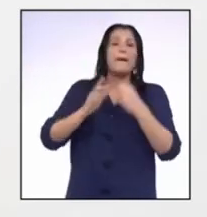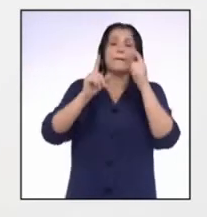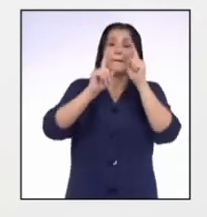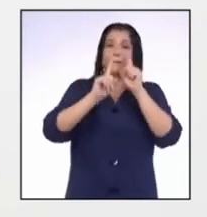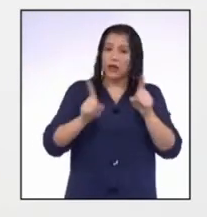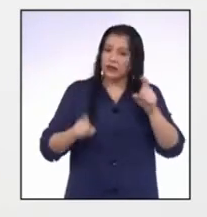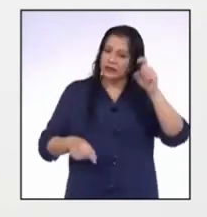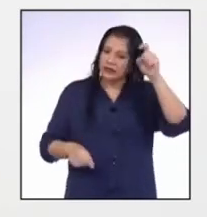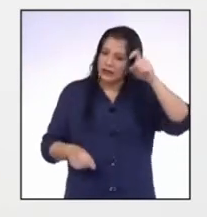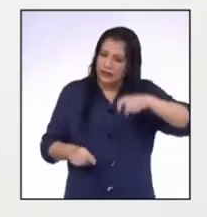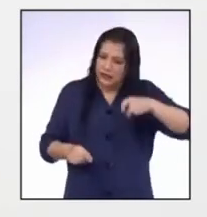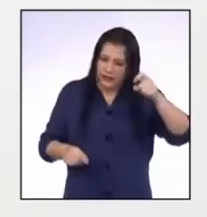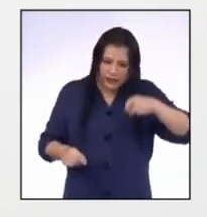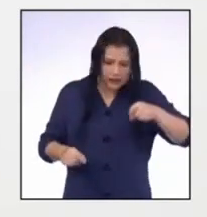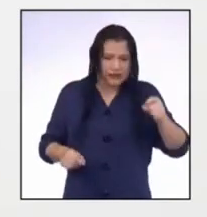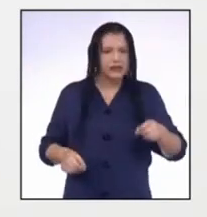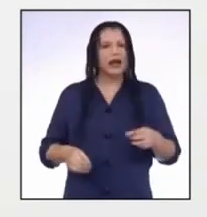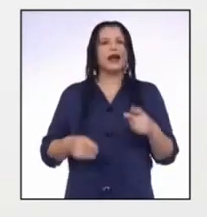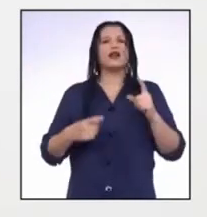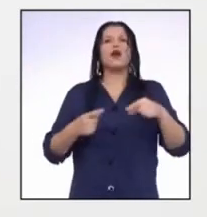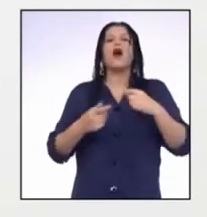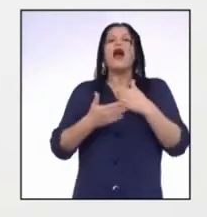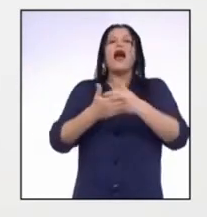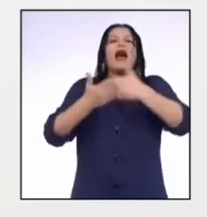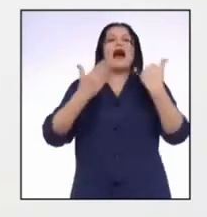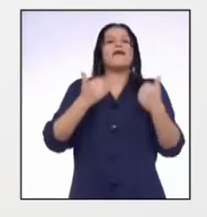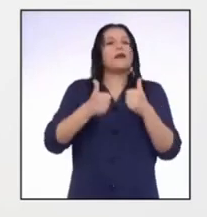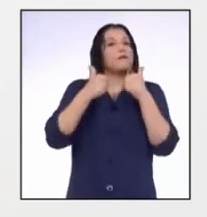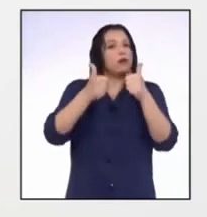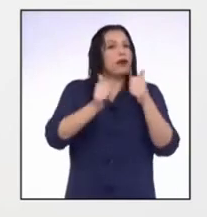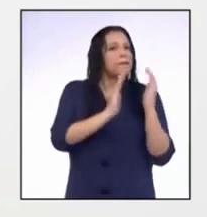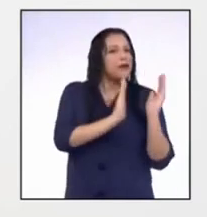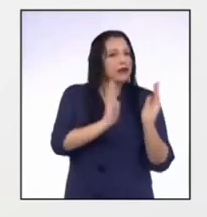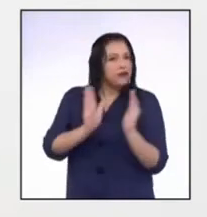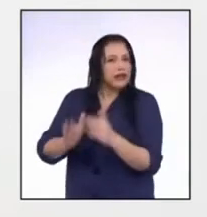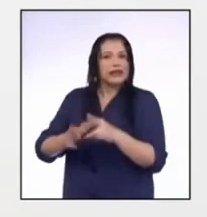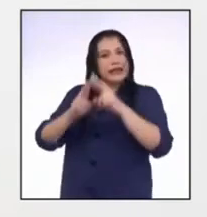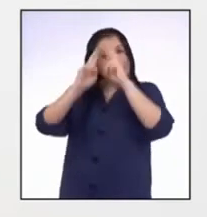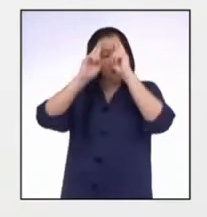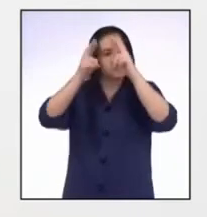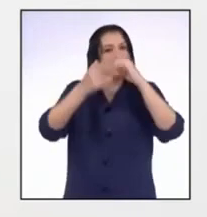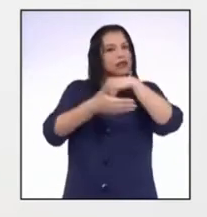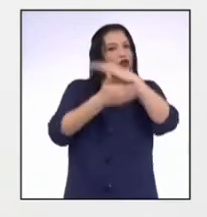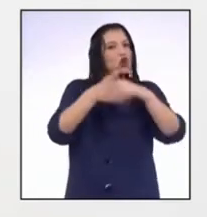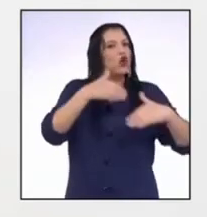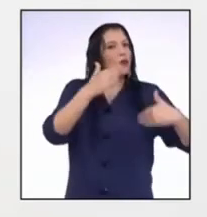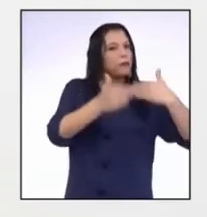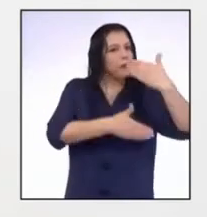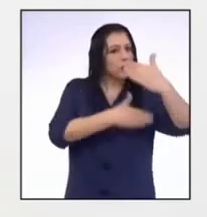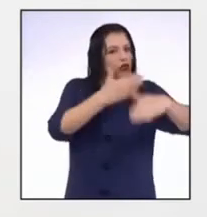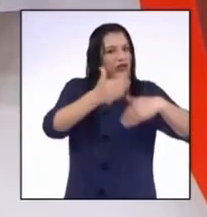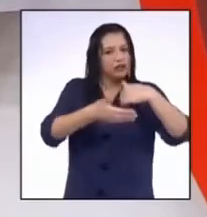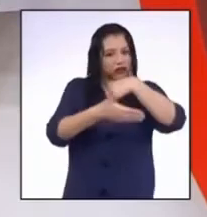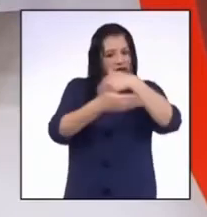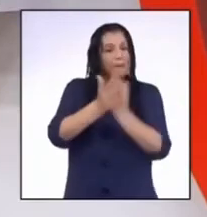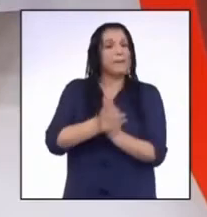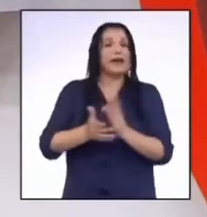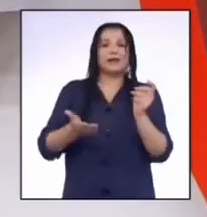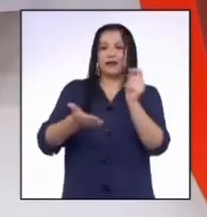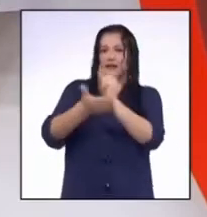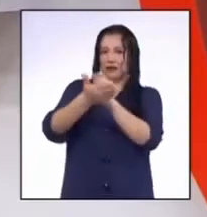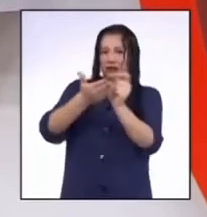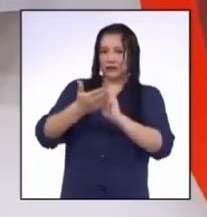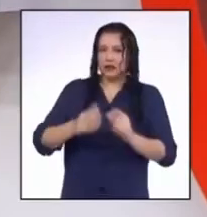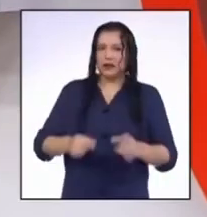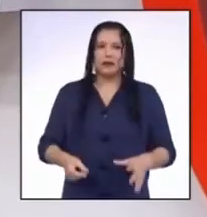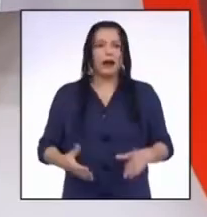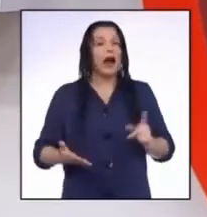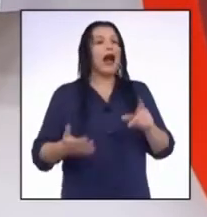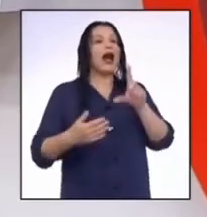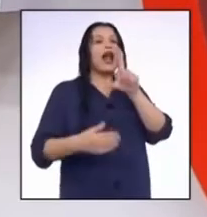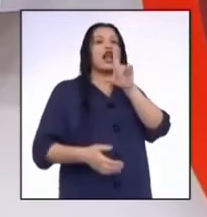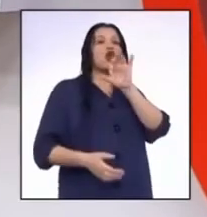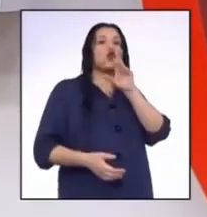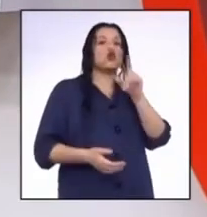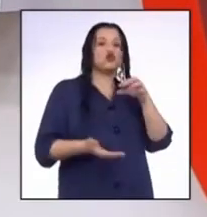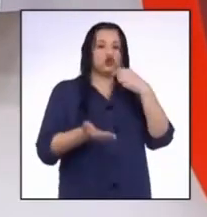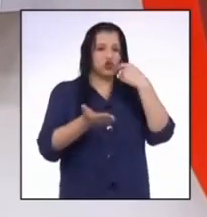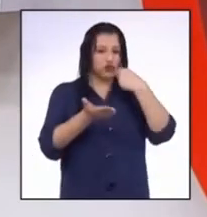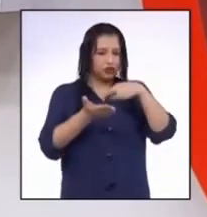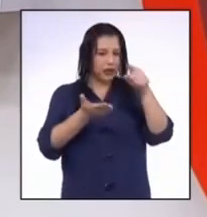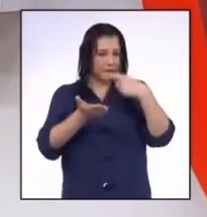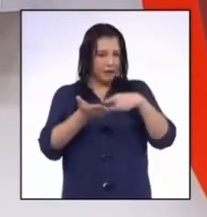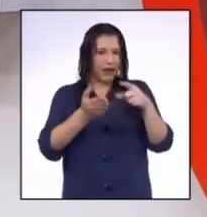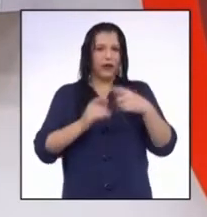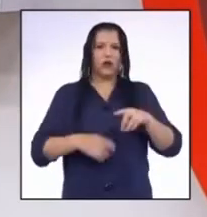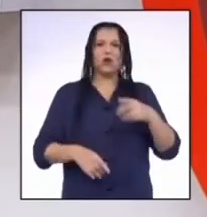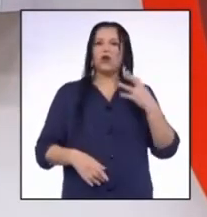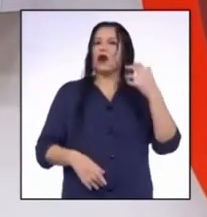es necesario hacer una buena planificación y respetar los procesos y partes del ensayo. Luz nos ha enviado un audio con su